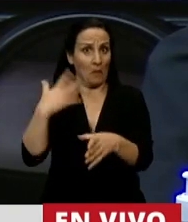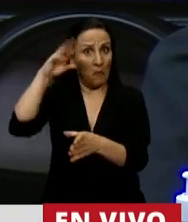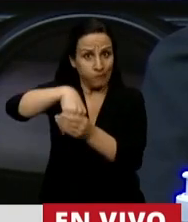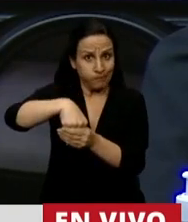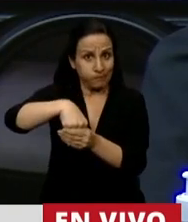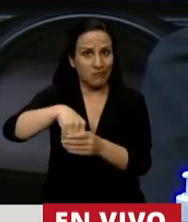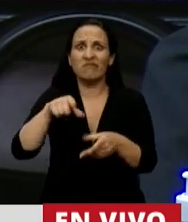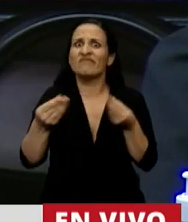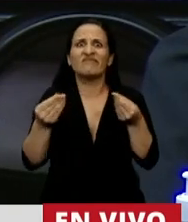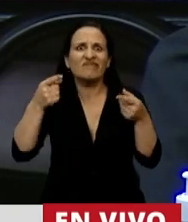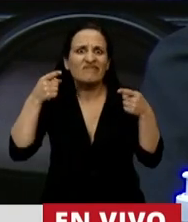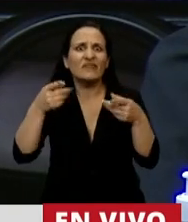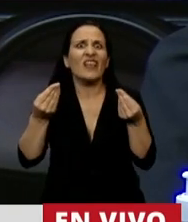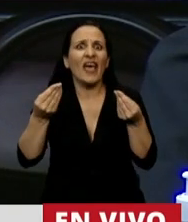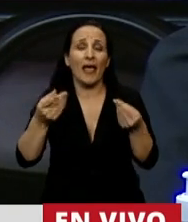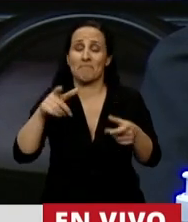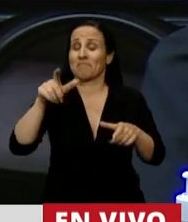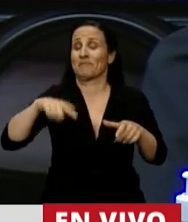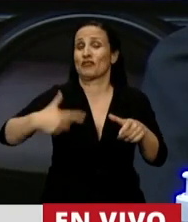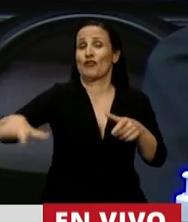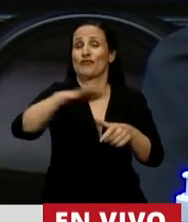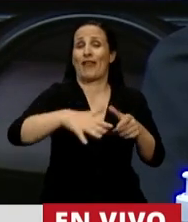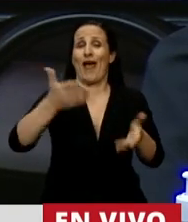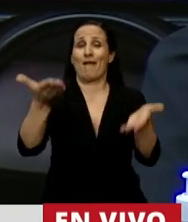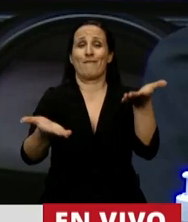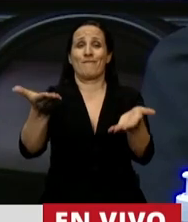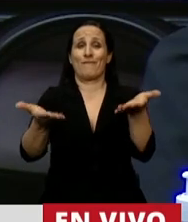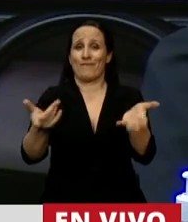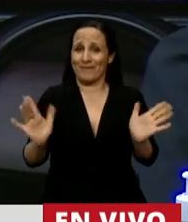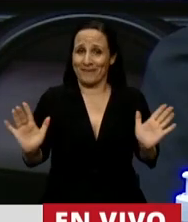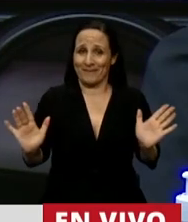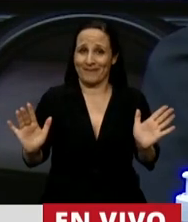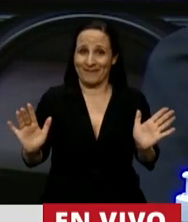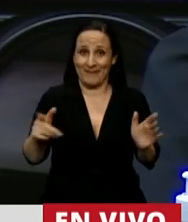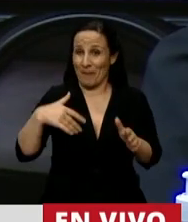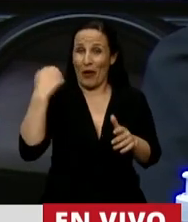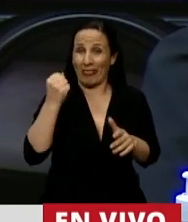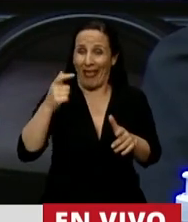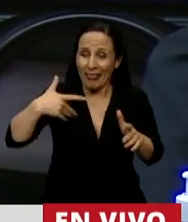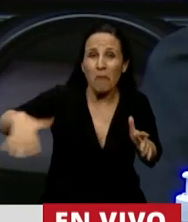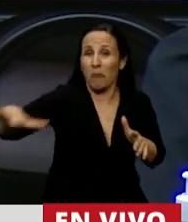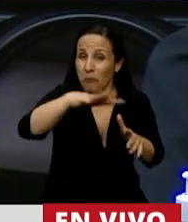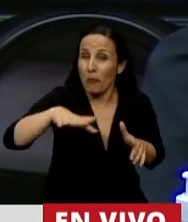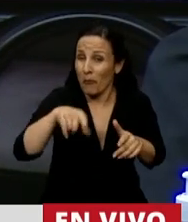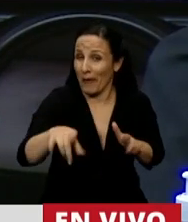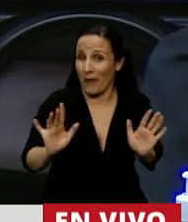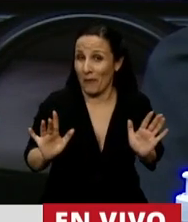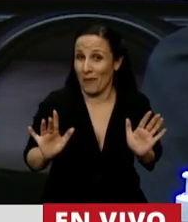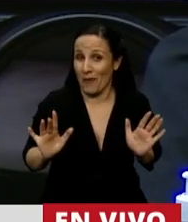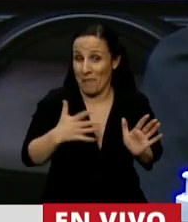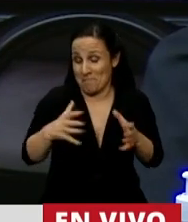social es una de las banderas que hemos enarbolado siempre. Y en esto estoy